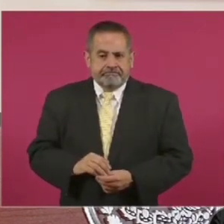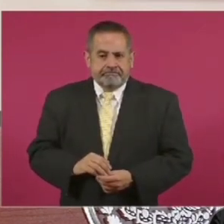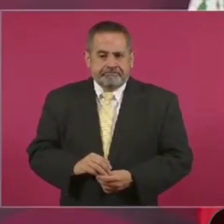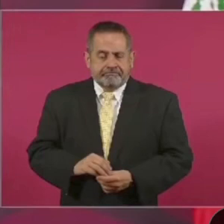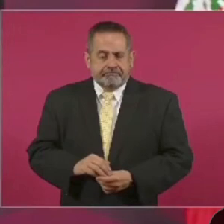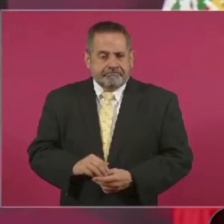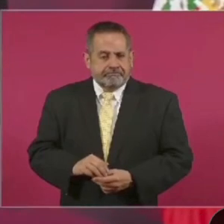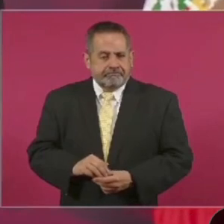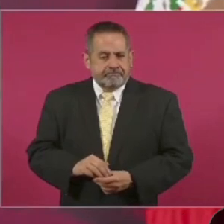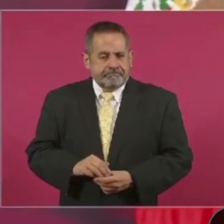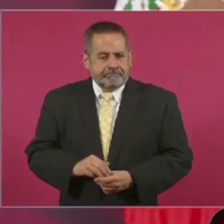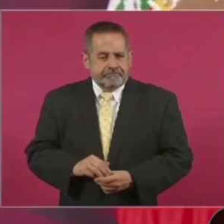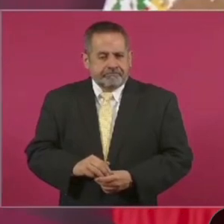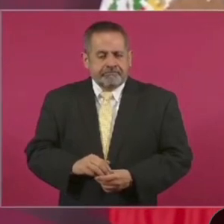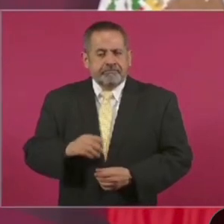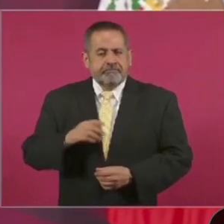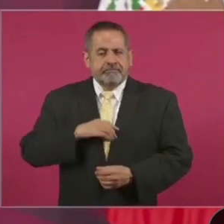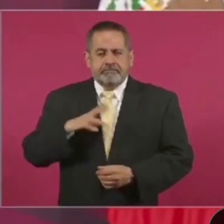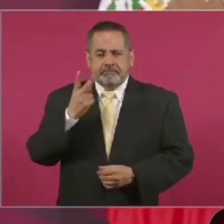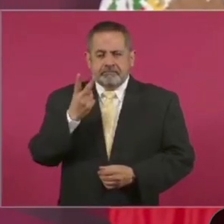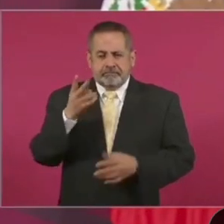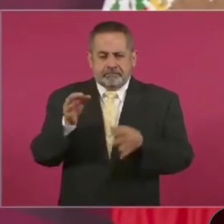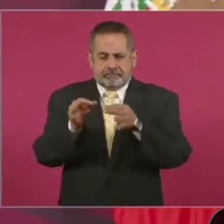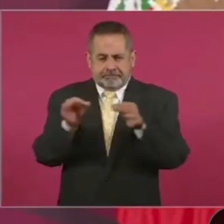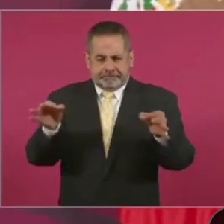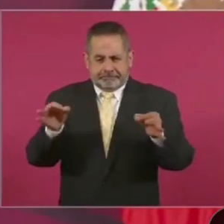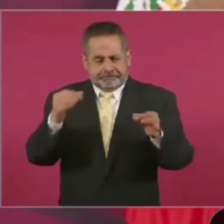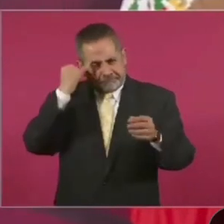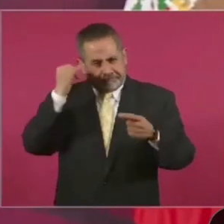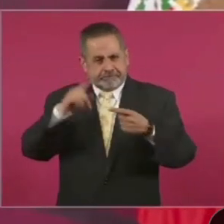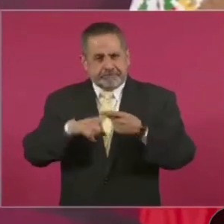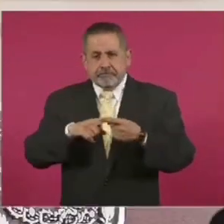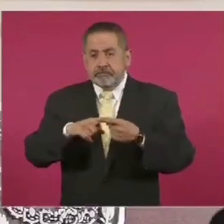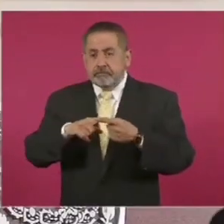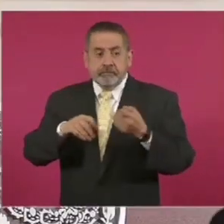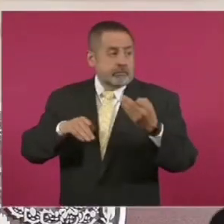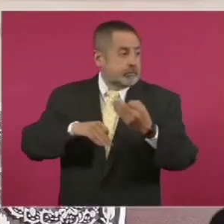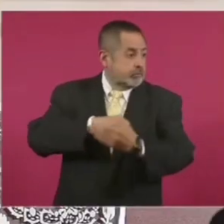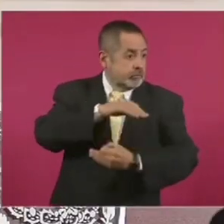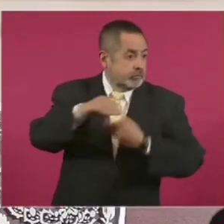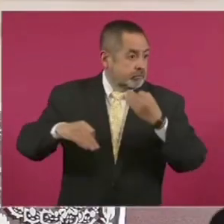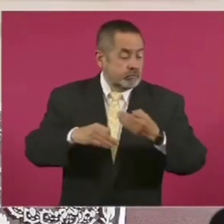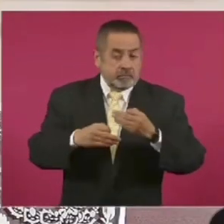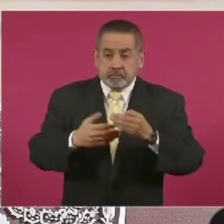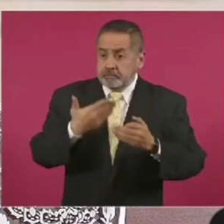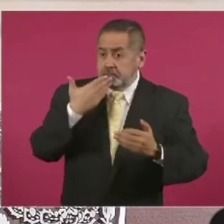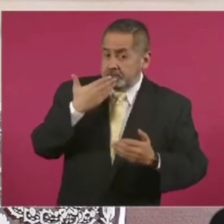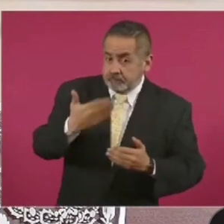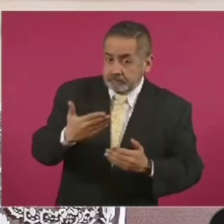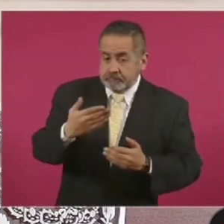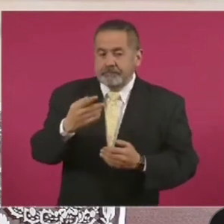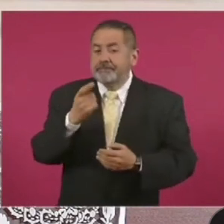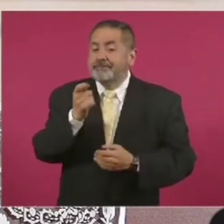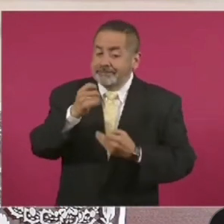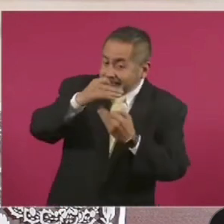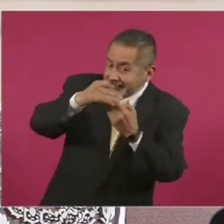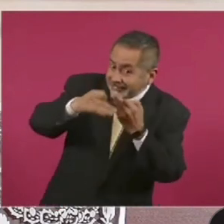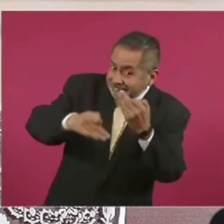He acuñado dos frases, una, por el bien de todos, por el bien de